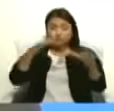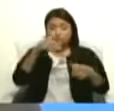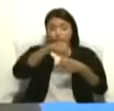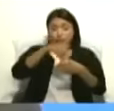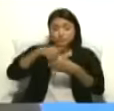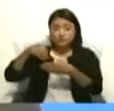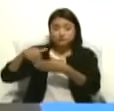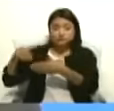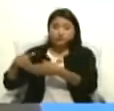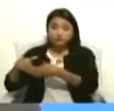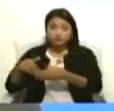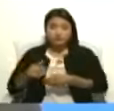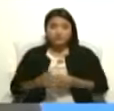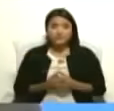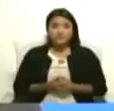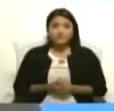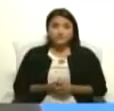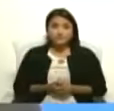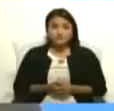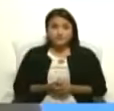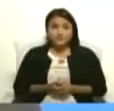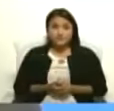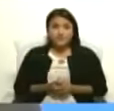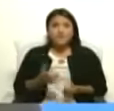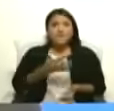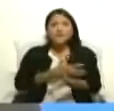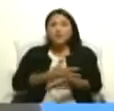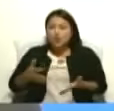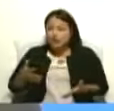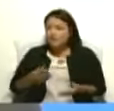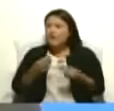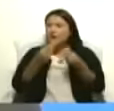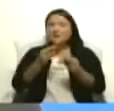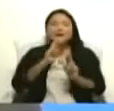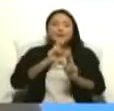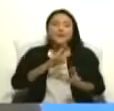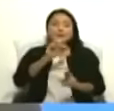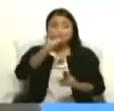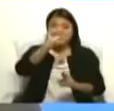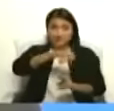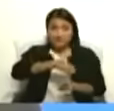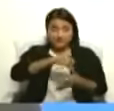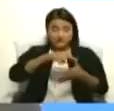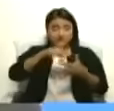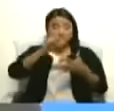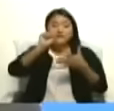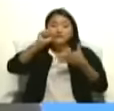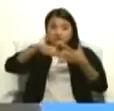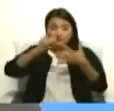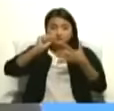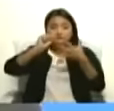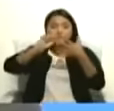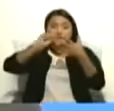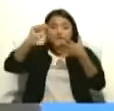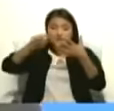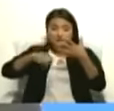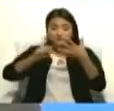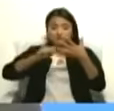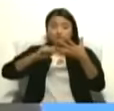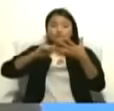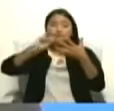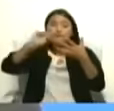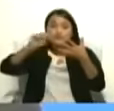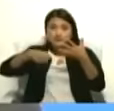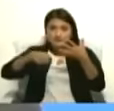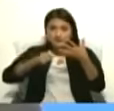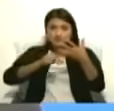votación por millones a decir sí a la primera pregunta Sí a la segunda Sí a la tercera Sí a